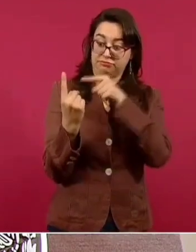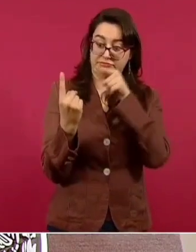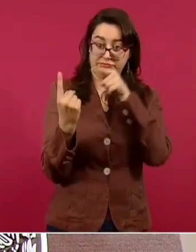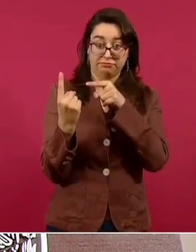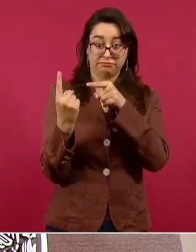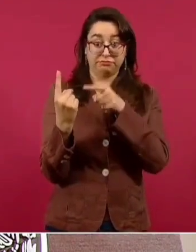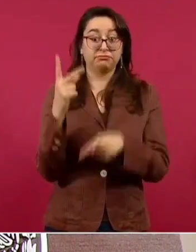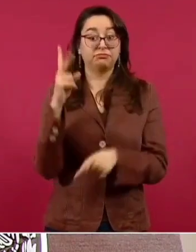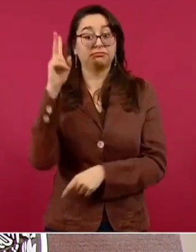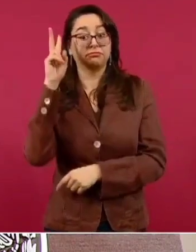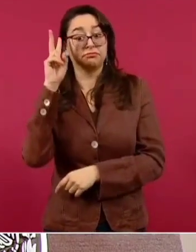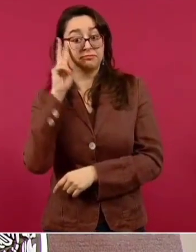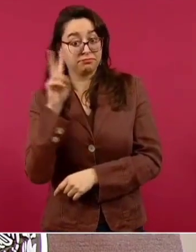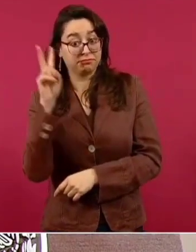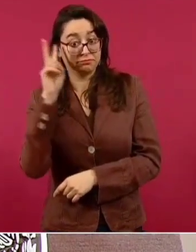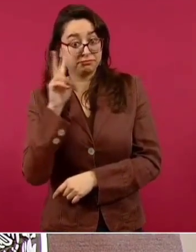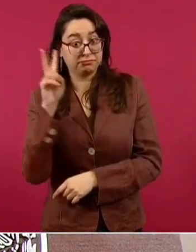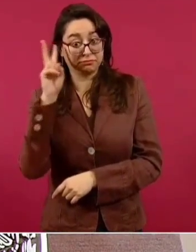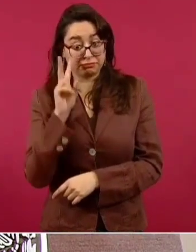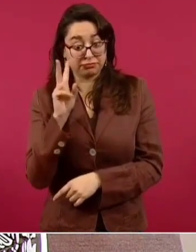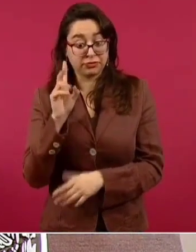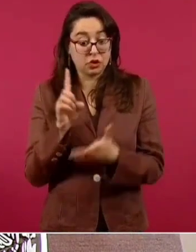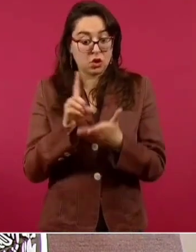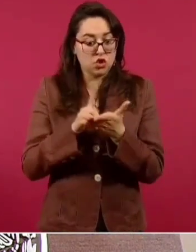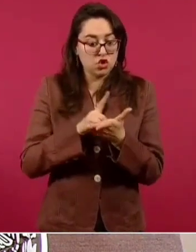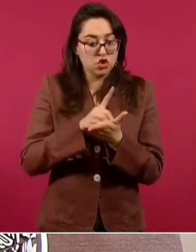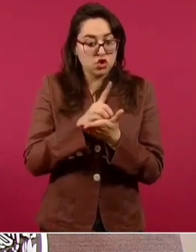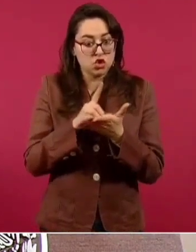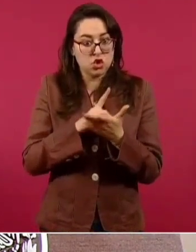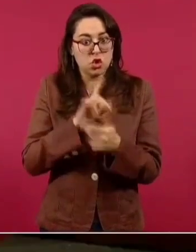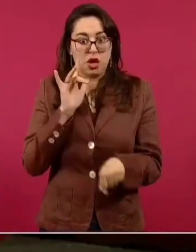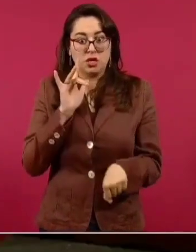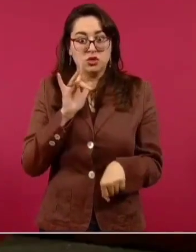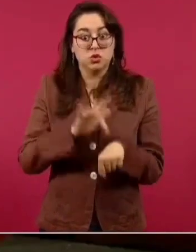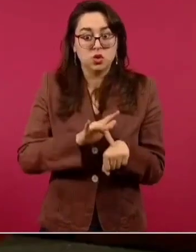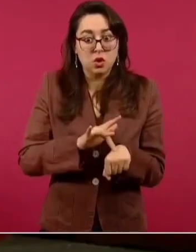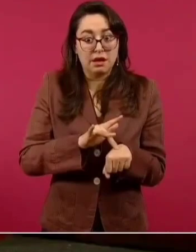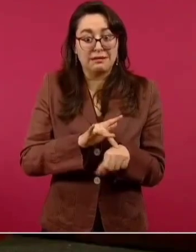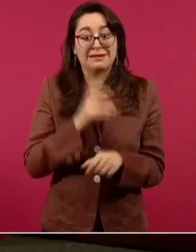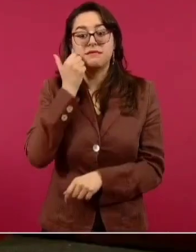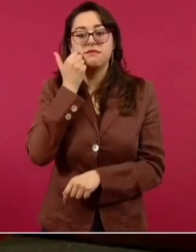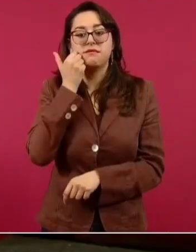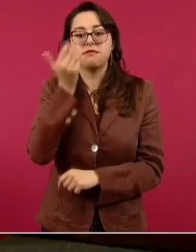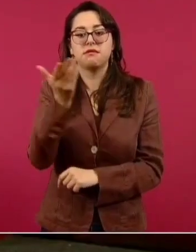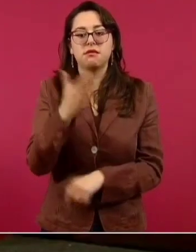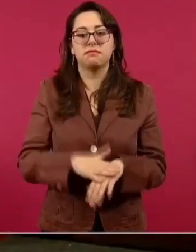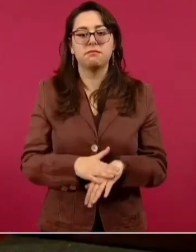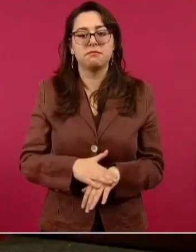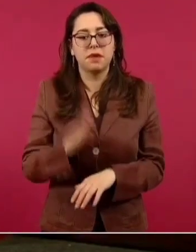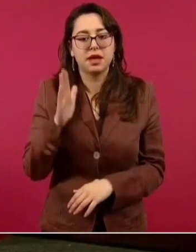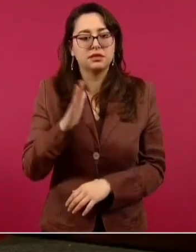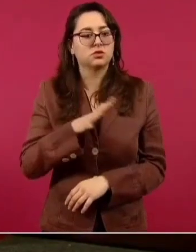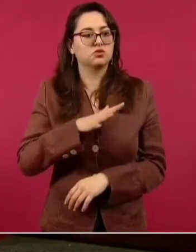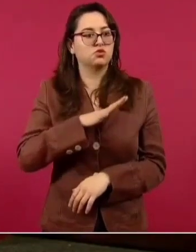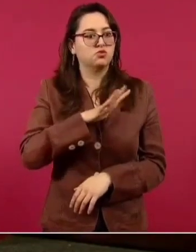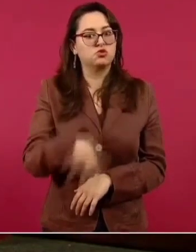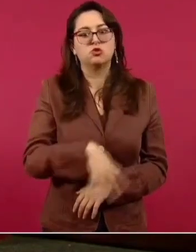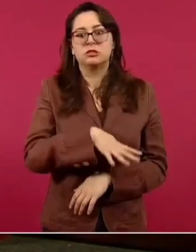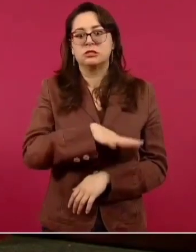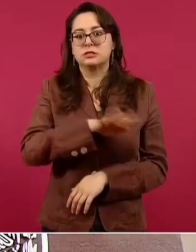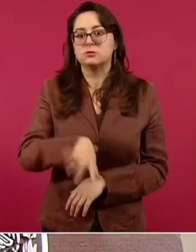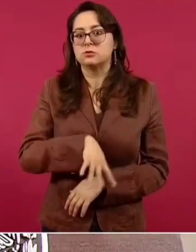adicción, empieza a tener una búsqueda de consumo de la sustancia, es una búsqueda